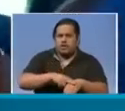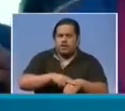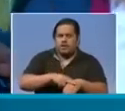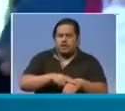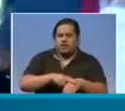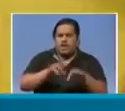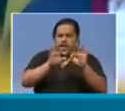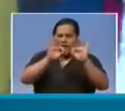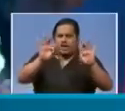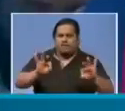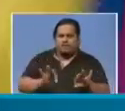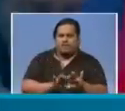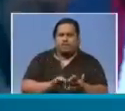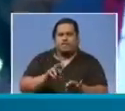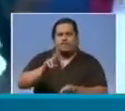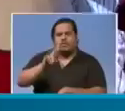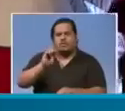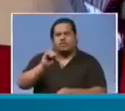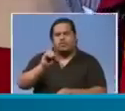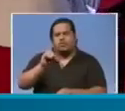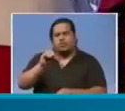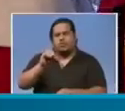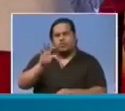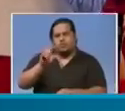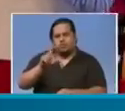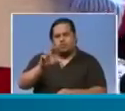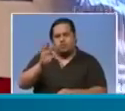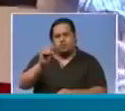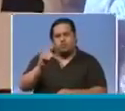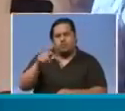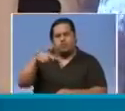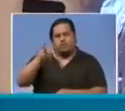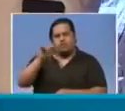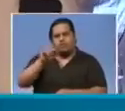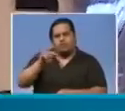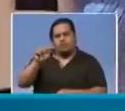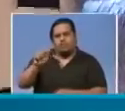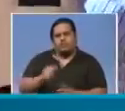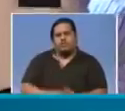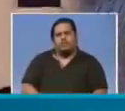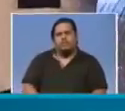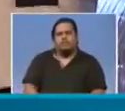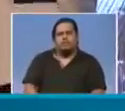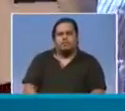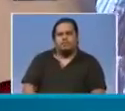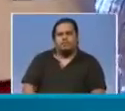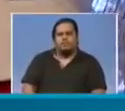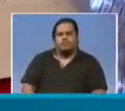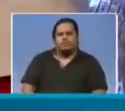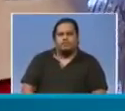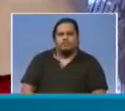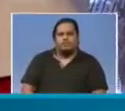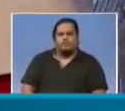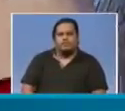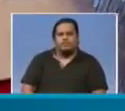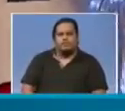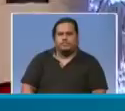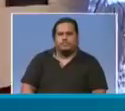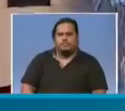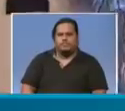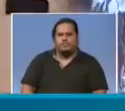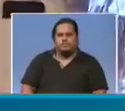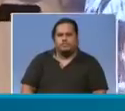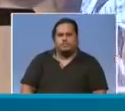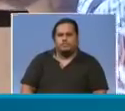vimos a representantes de otras agrupaciones políticas, incluyendo representantes del tradicionalista partido Liberación Nacional.